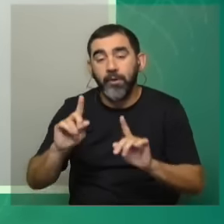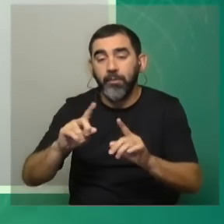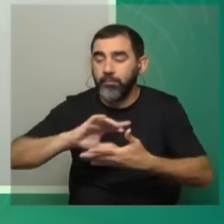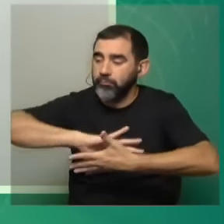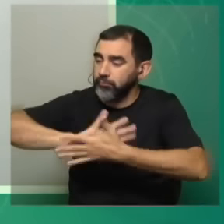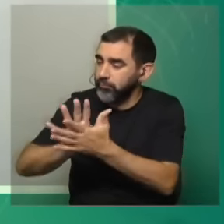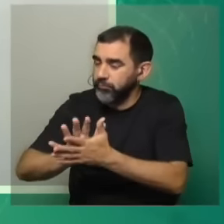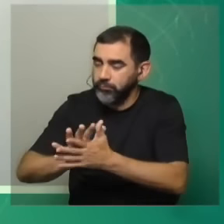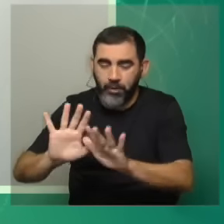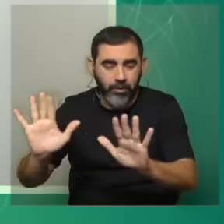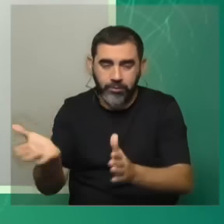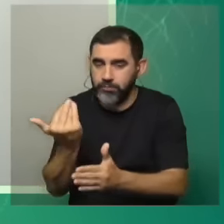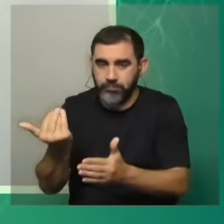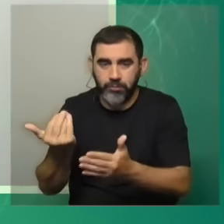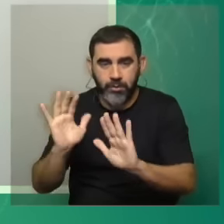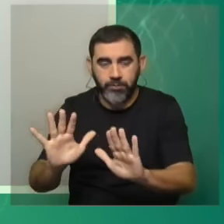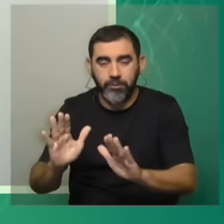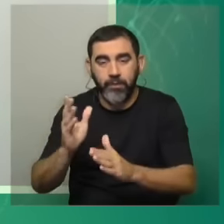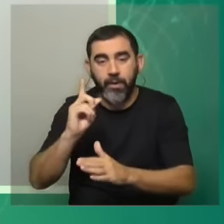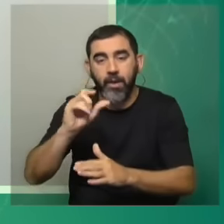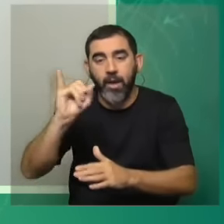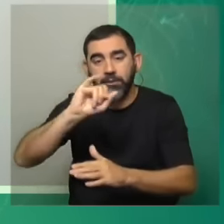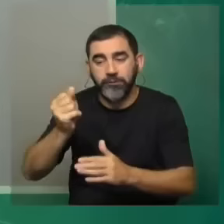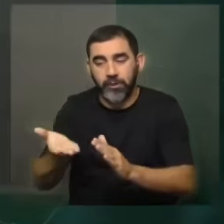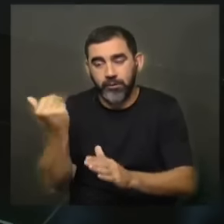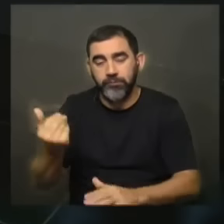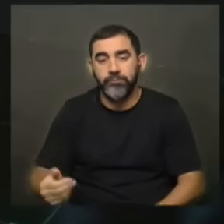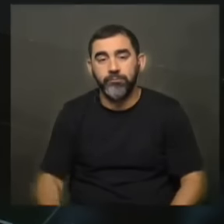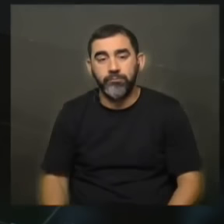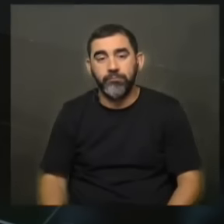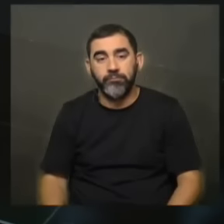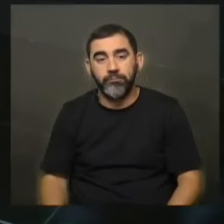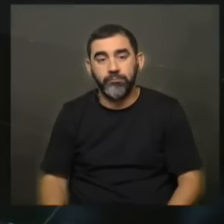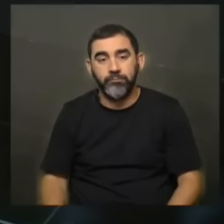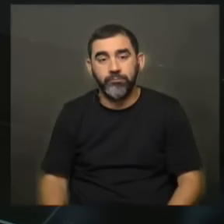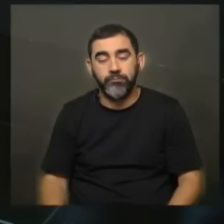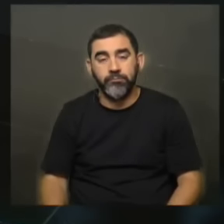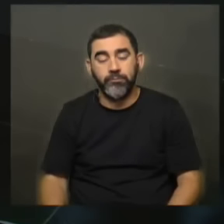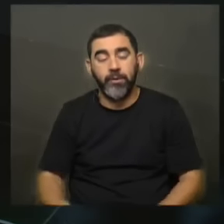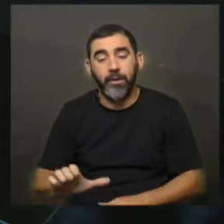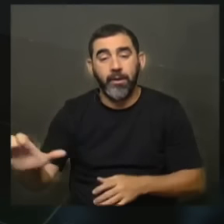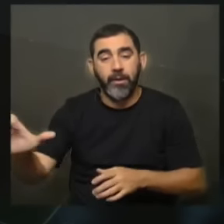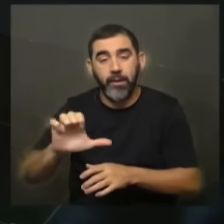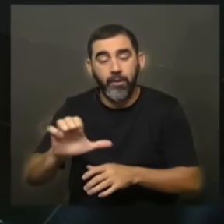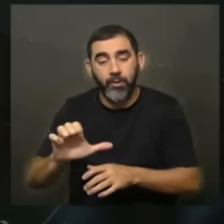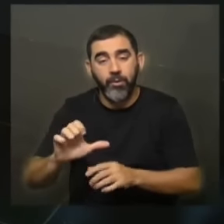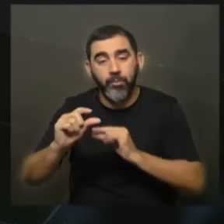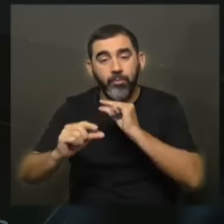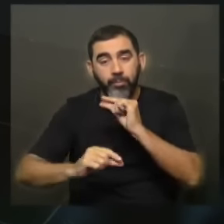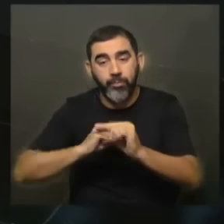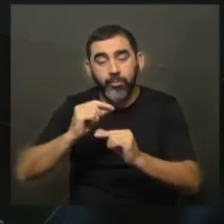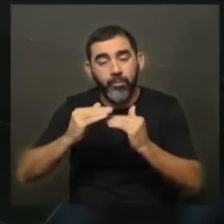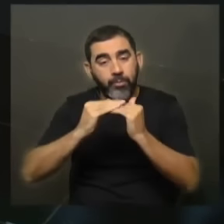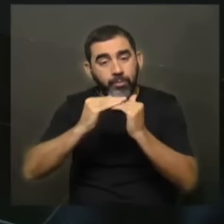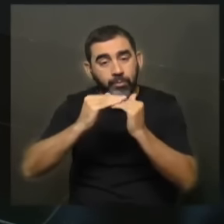erradicados como tales de la franja de garra camos el tema ahora Ecuador retoma poco a poco la